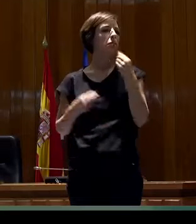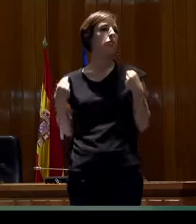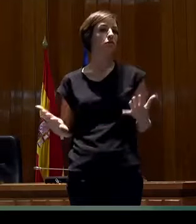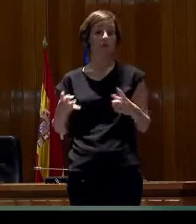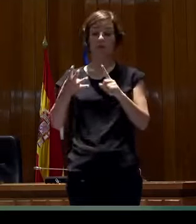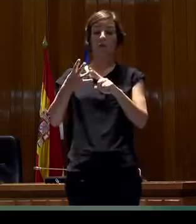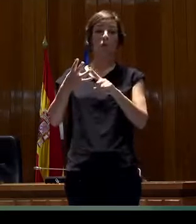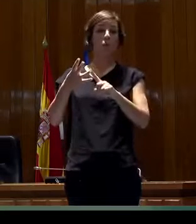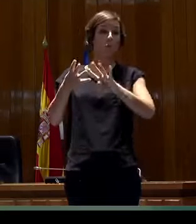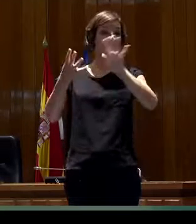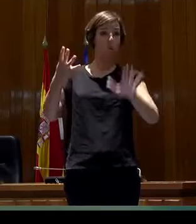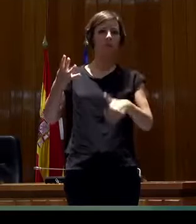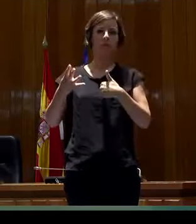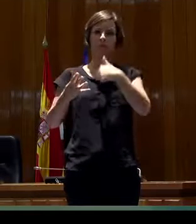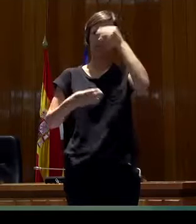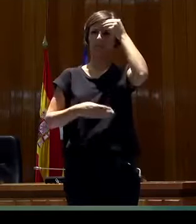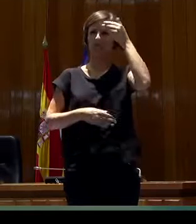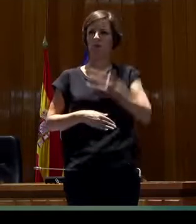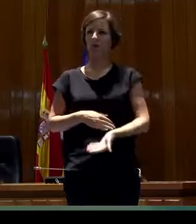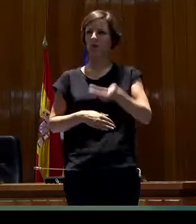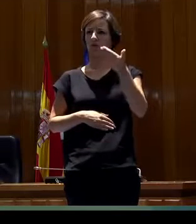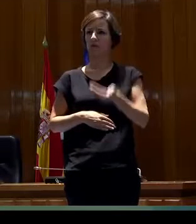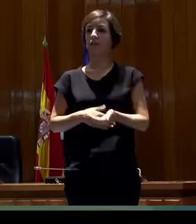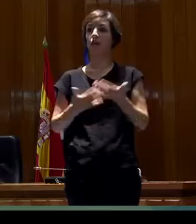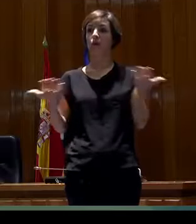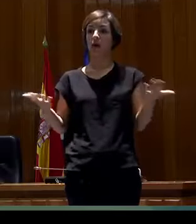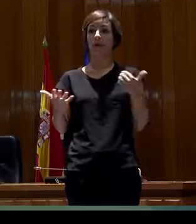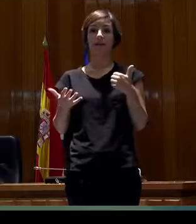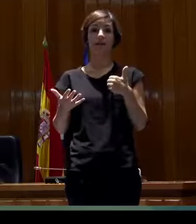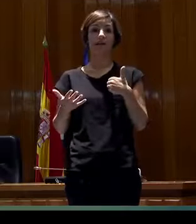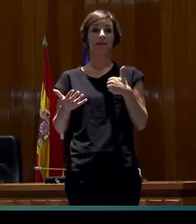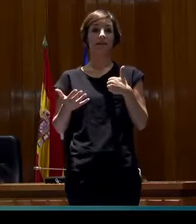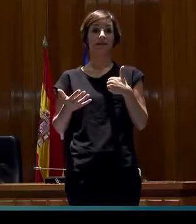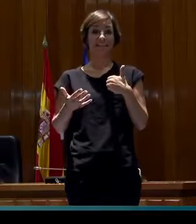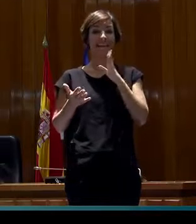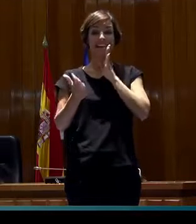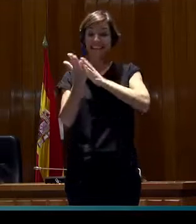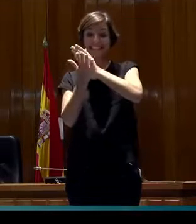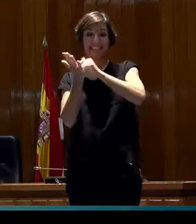último aspecto que a mí me parece muy relevante también es la accesibilidad económica de todos estos sistemas